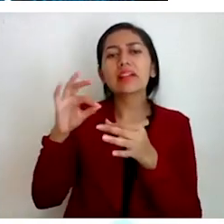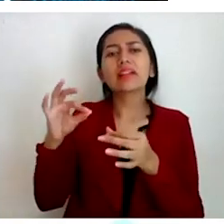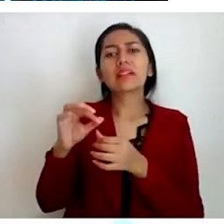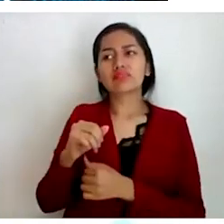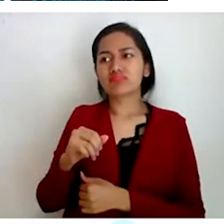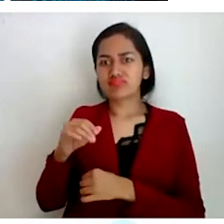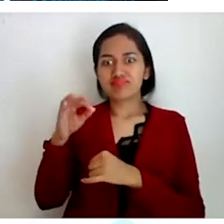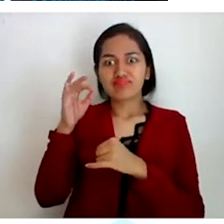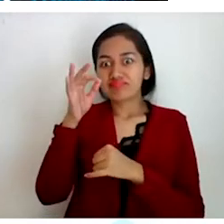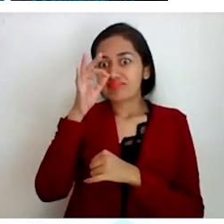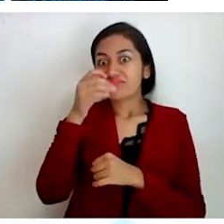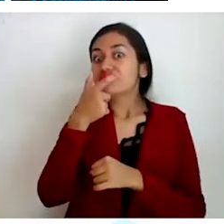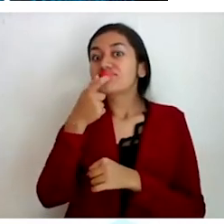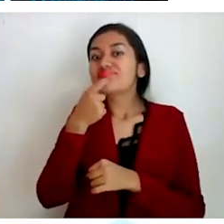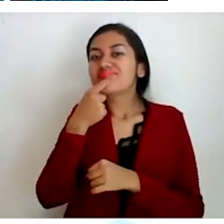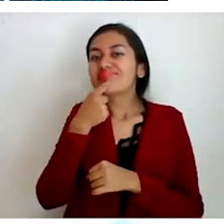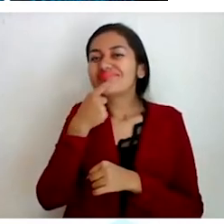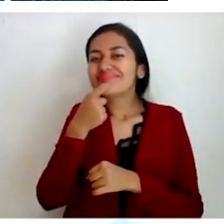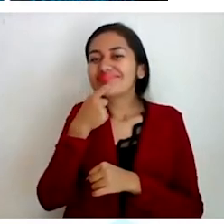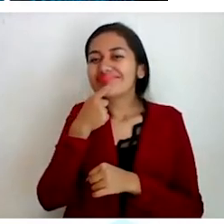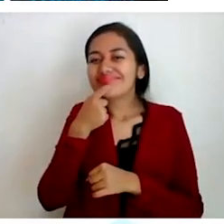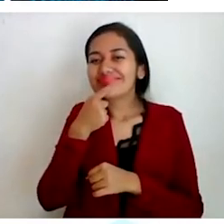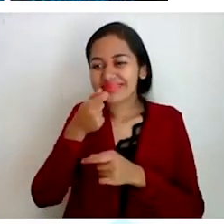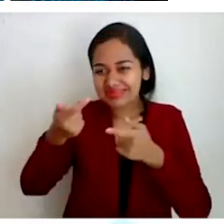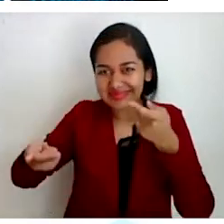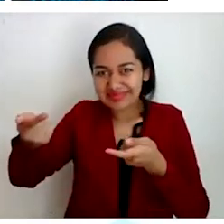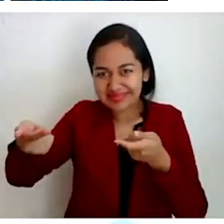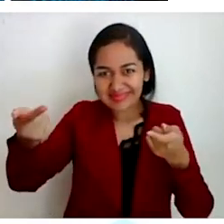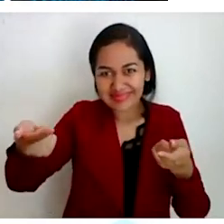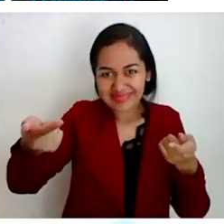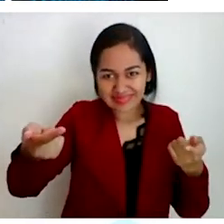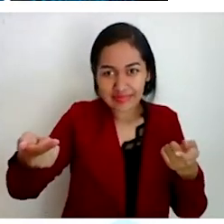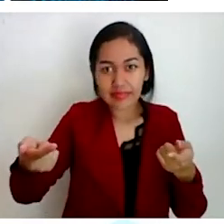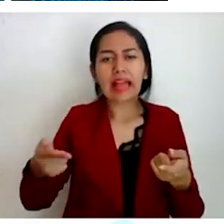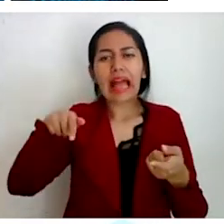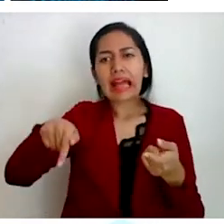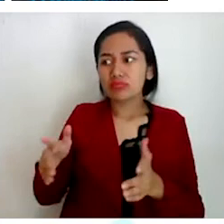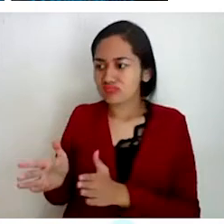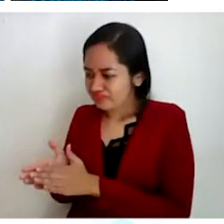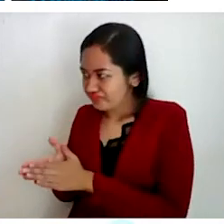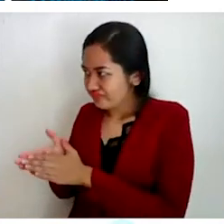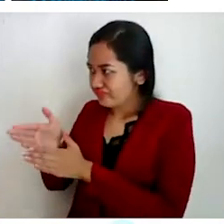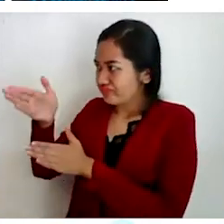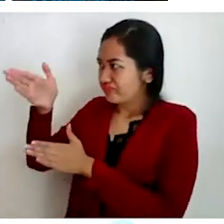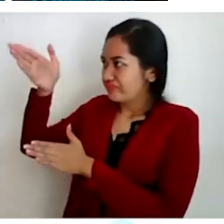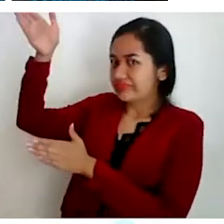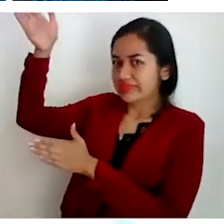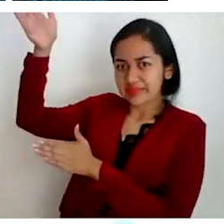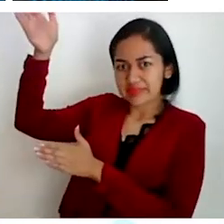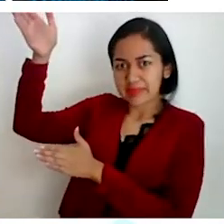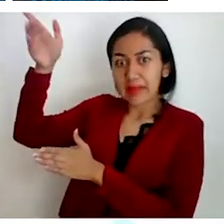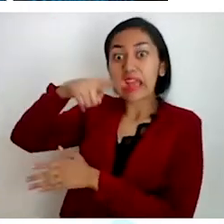estos niñitos, ¿no? que después de la destrucción del muro comienzan, ¿no? con un juego, ¿no? Ahí están, los